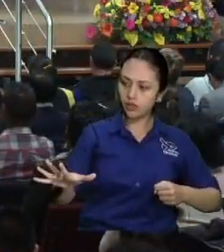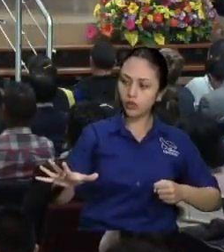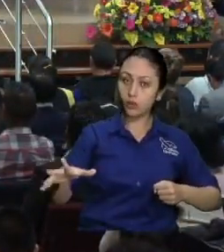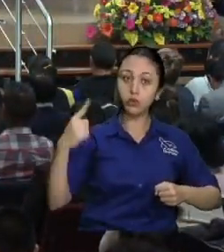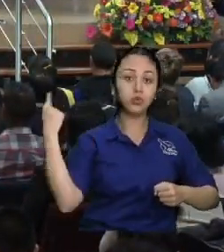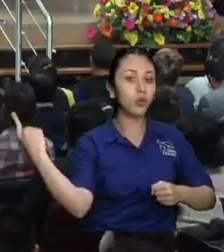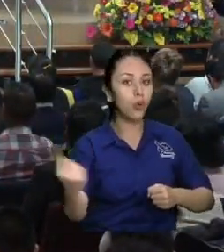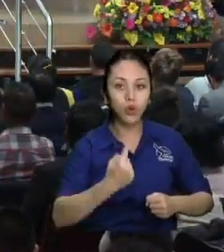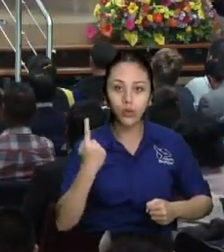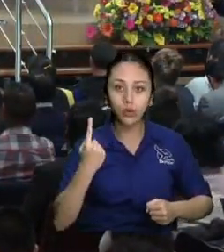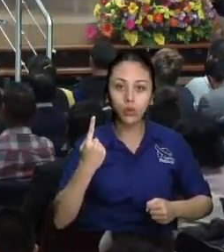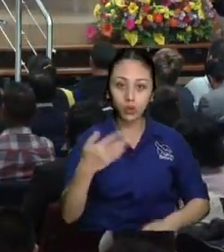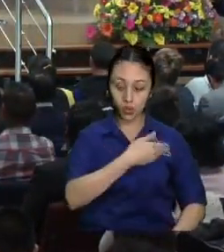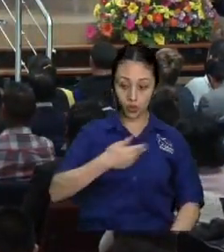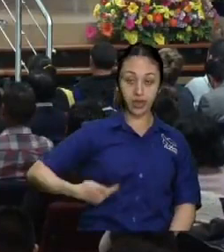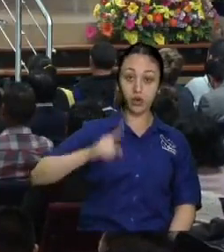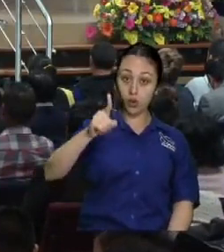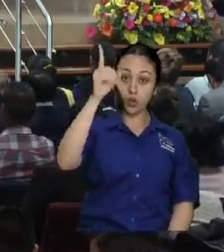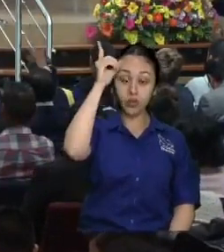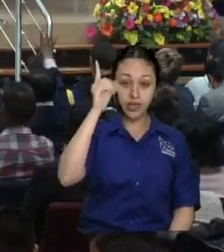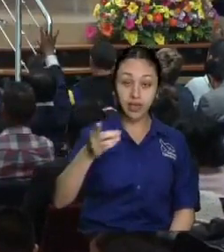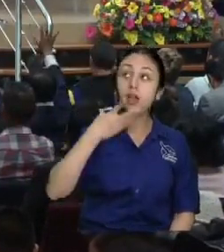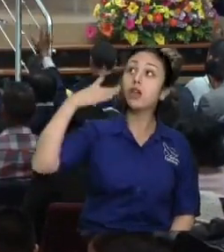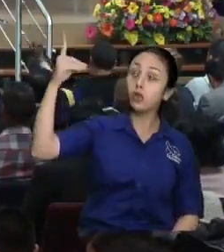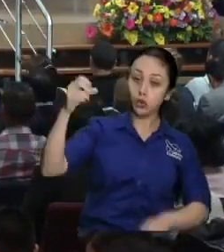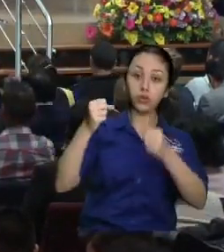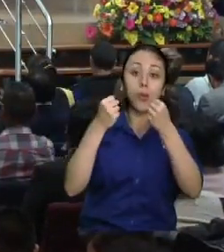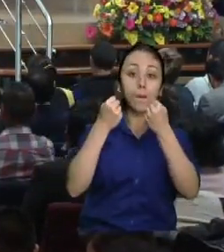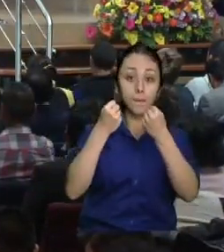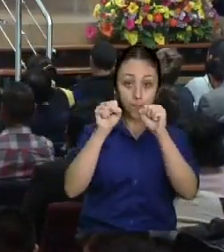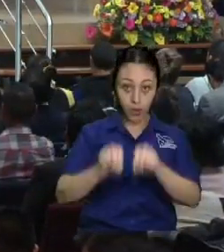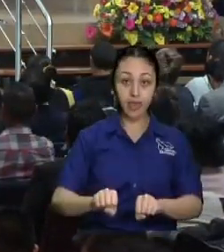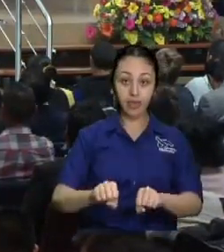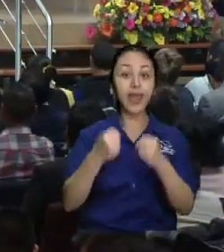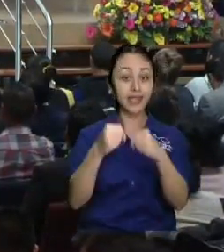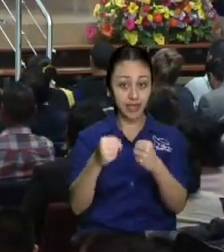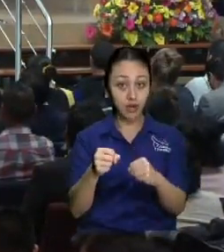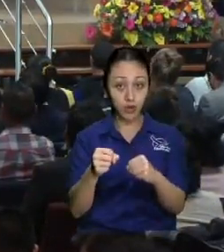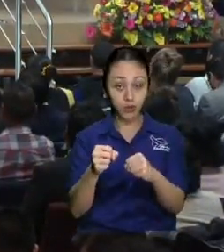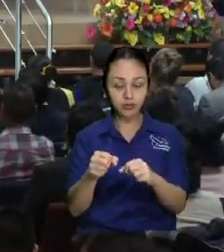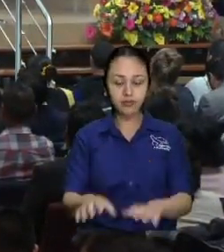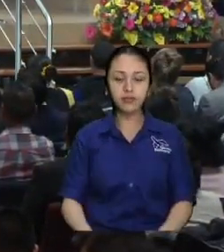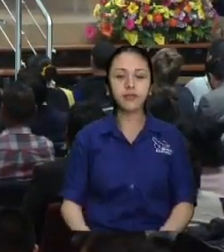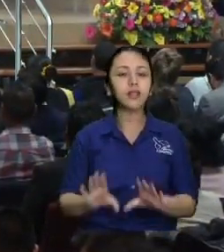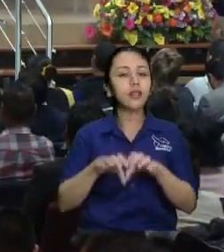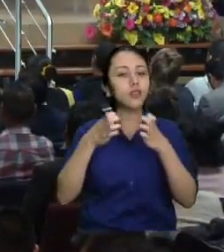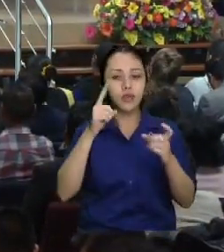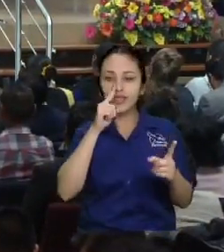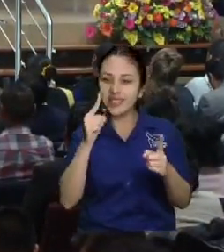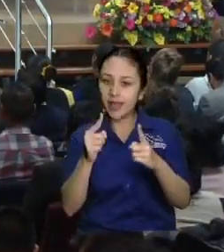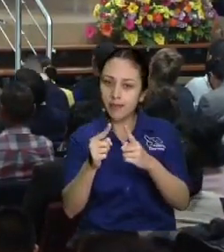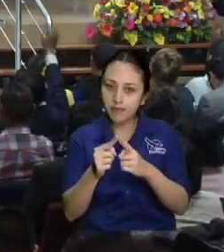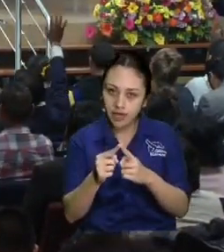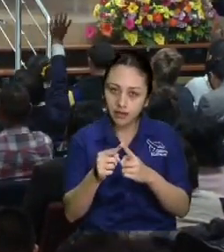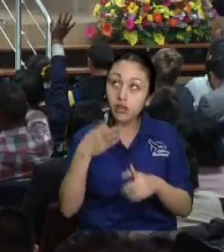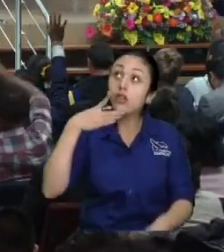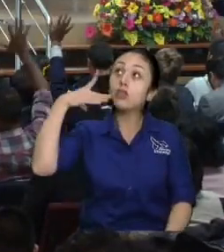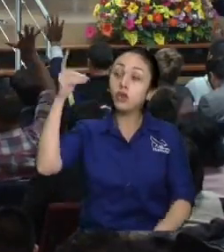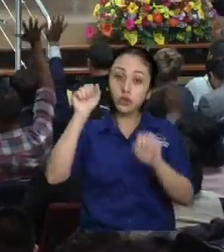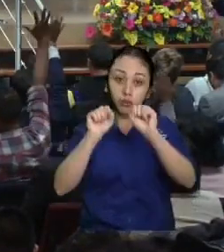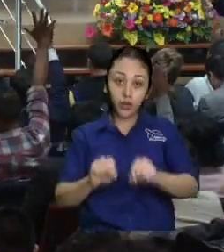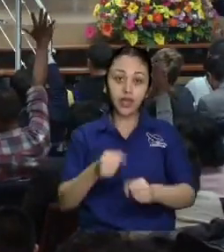día. En un día Dios puede hacer todo eso, según Isaías 66. Entonces, ¿será que en un día no te puedes sacar del atolladero donde